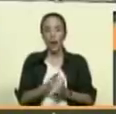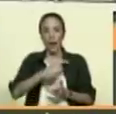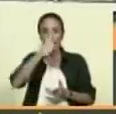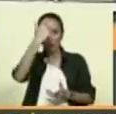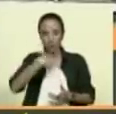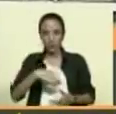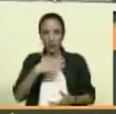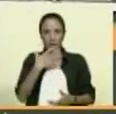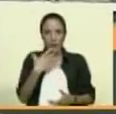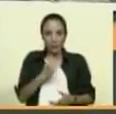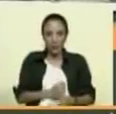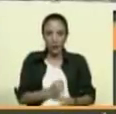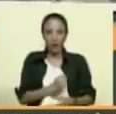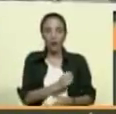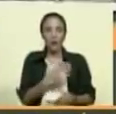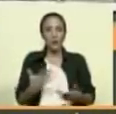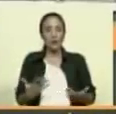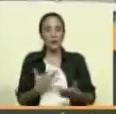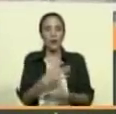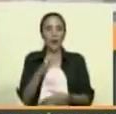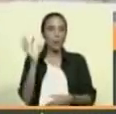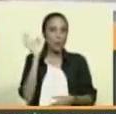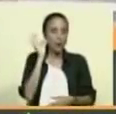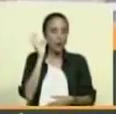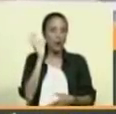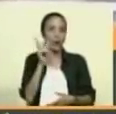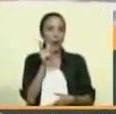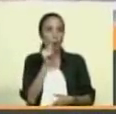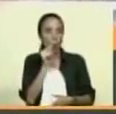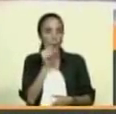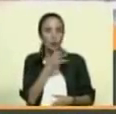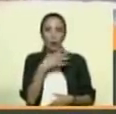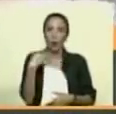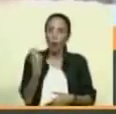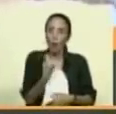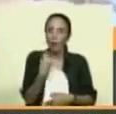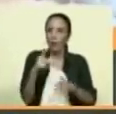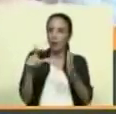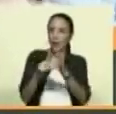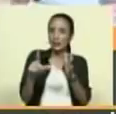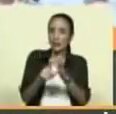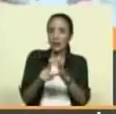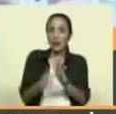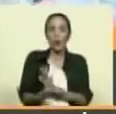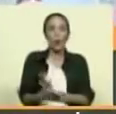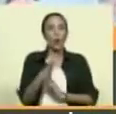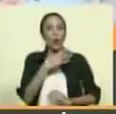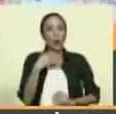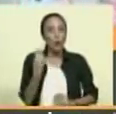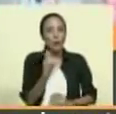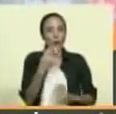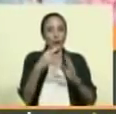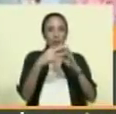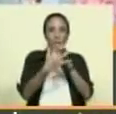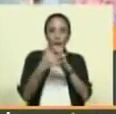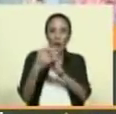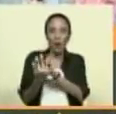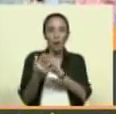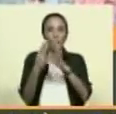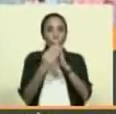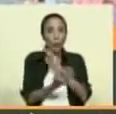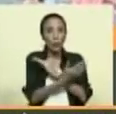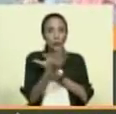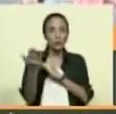Chávez, eres tú, joven liceísta. Chávez, eres tú, joven del barrio. Chávez, eres